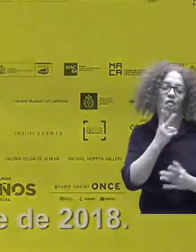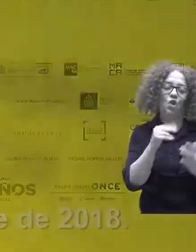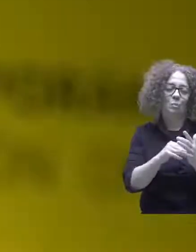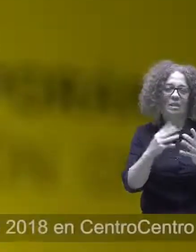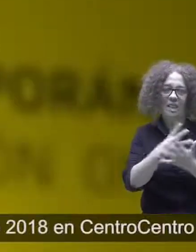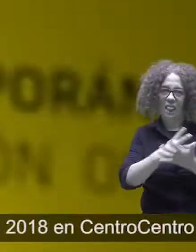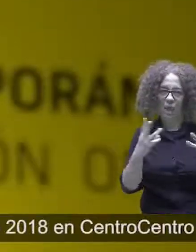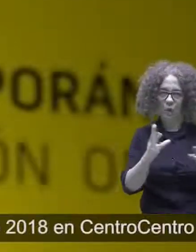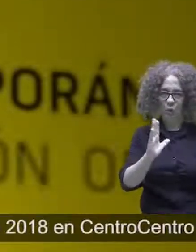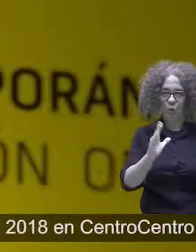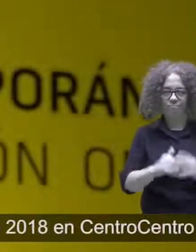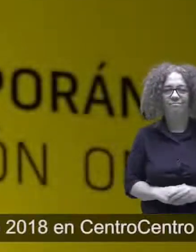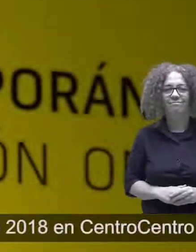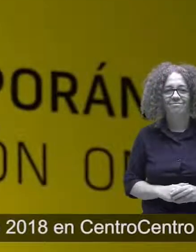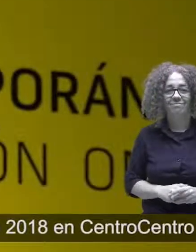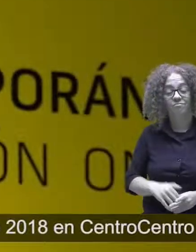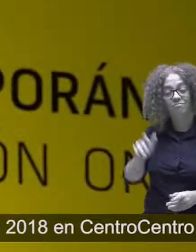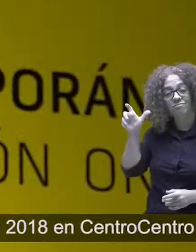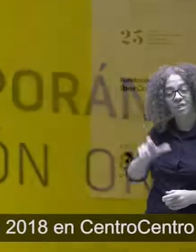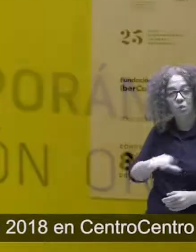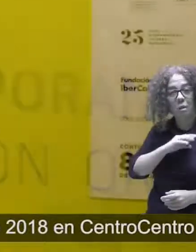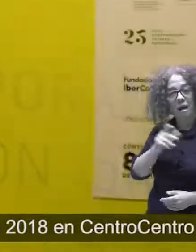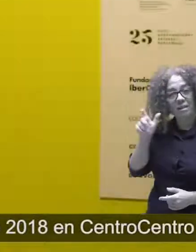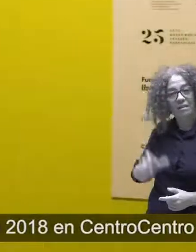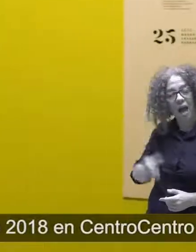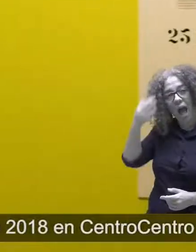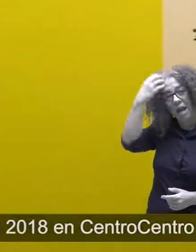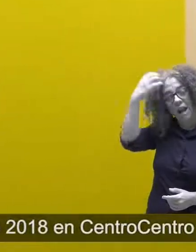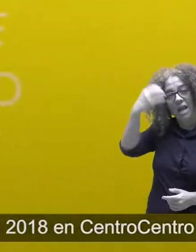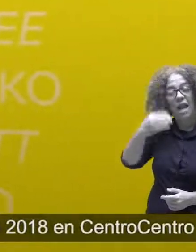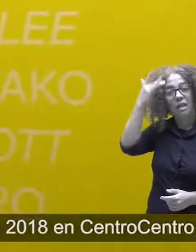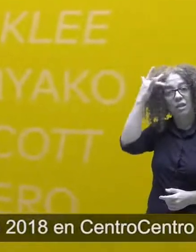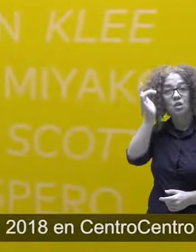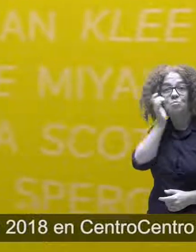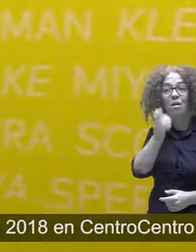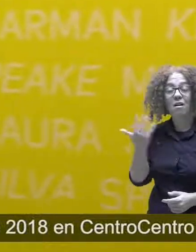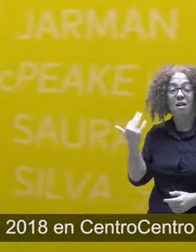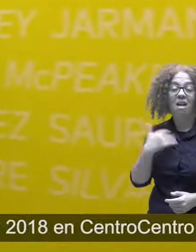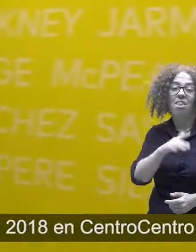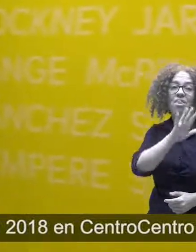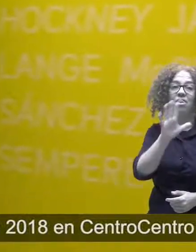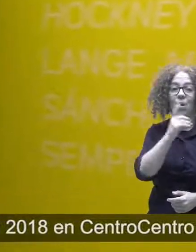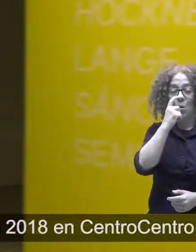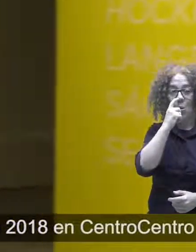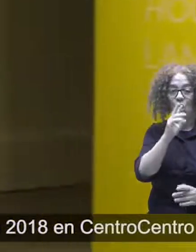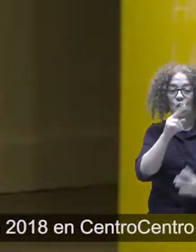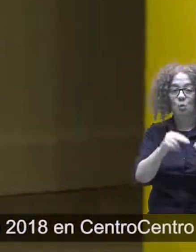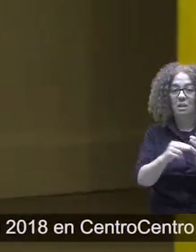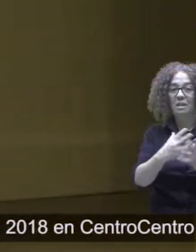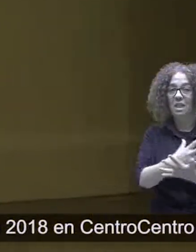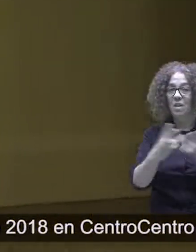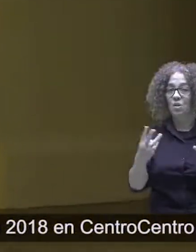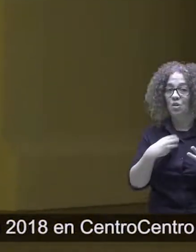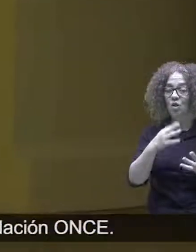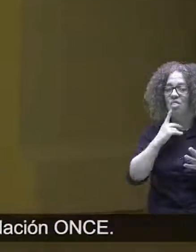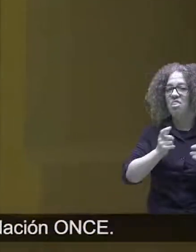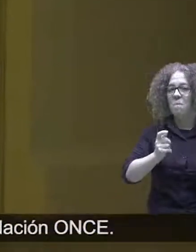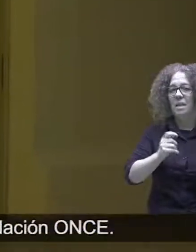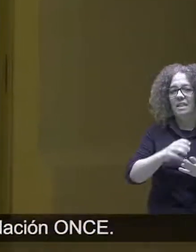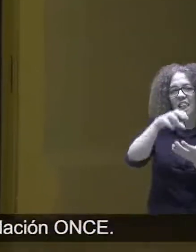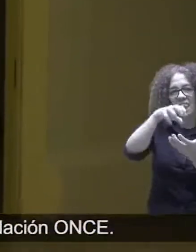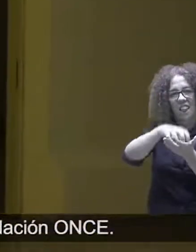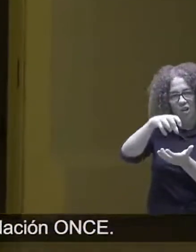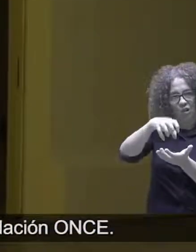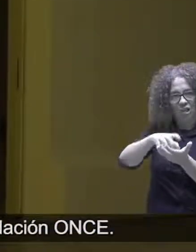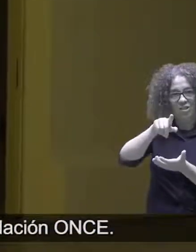2018. Su Majestad, la Reina Doña Sofía, inauguró el pasado 5 de junio de 2018 en Centro Cibeles